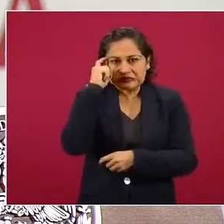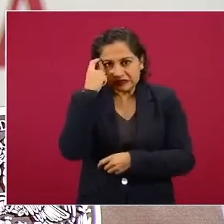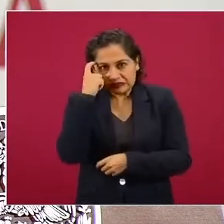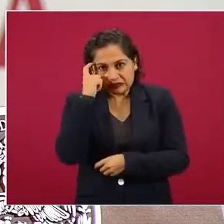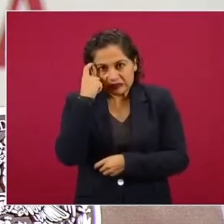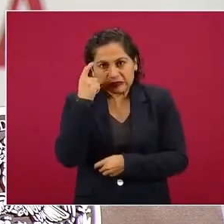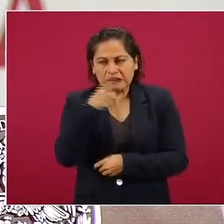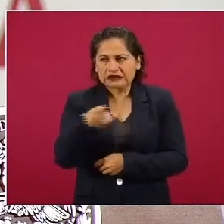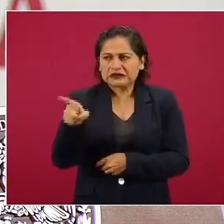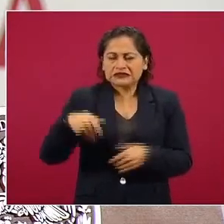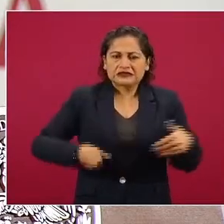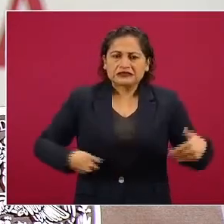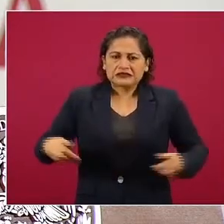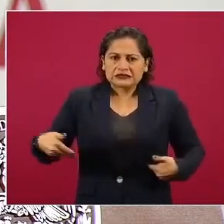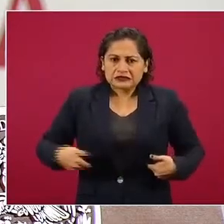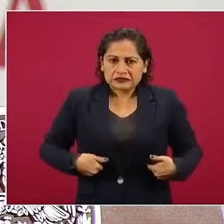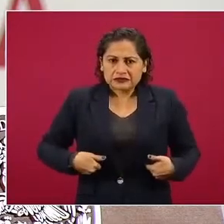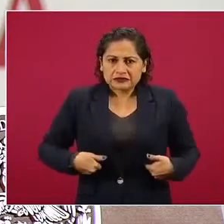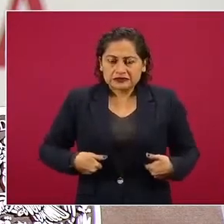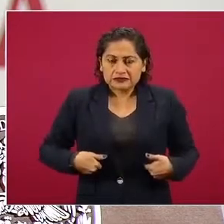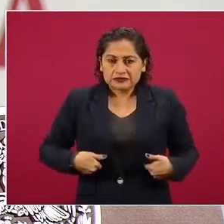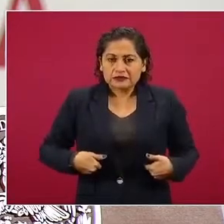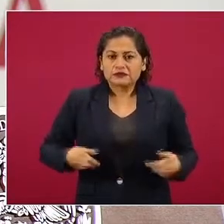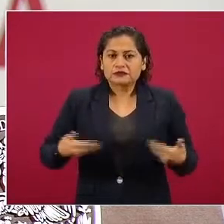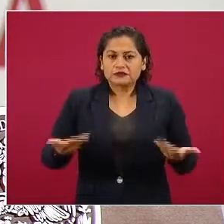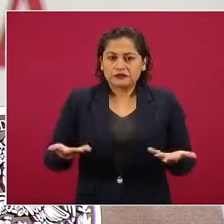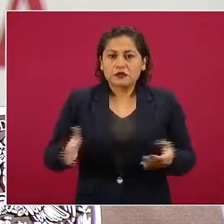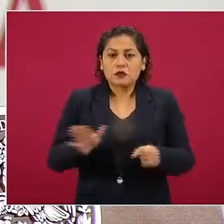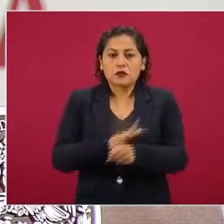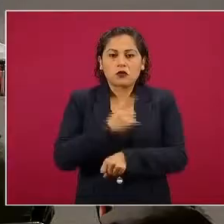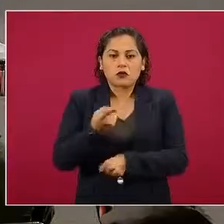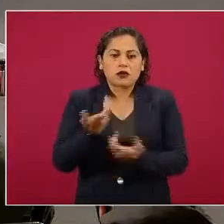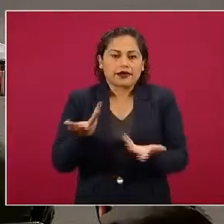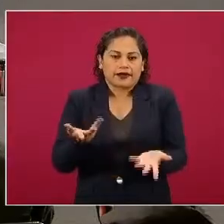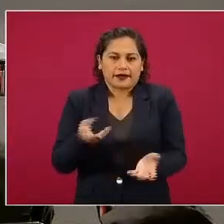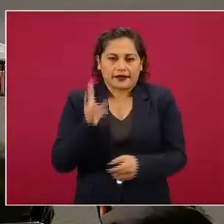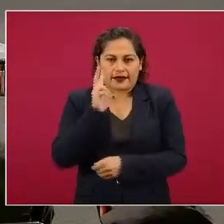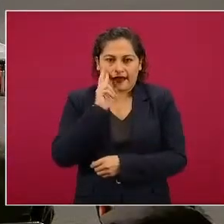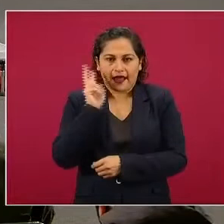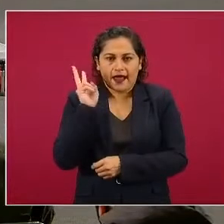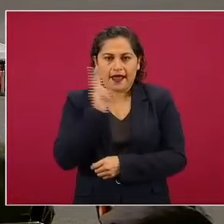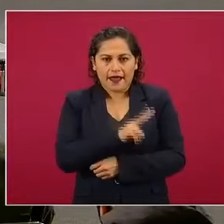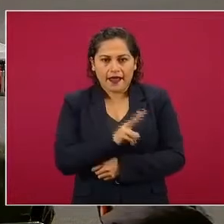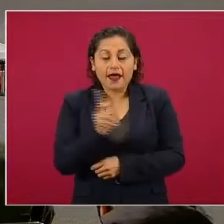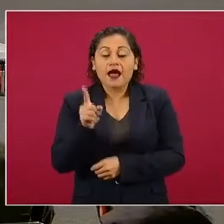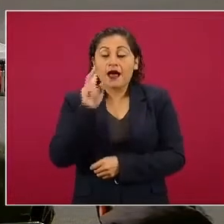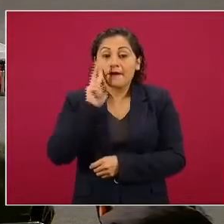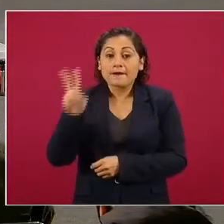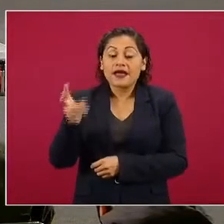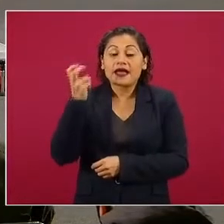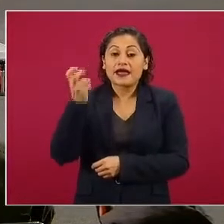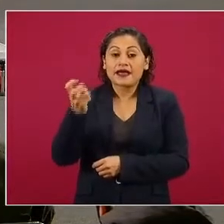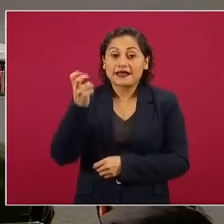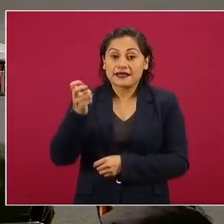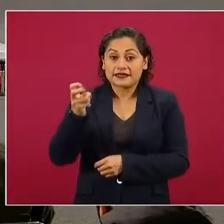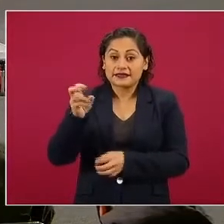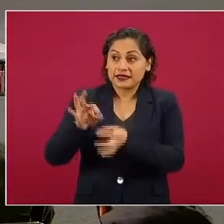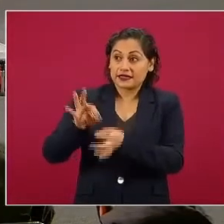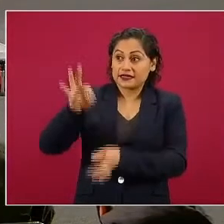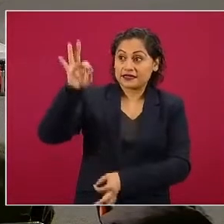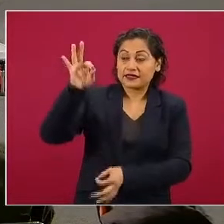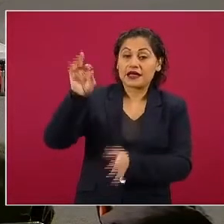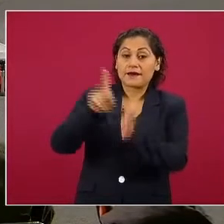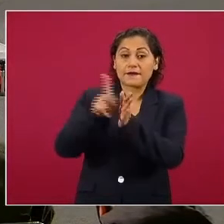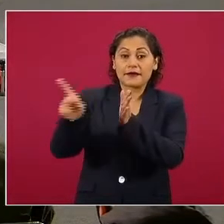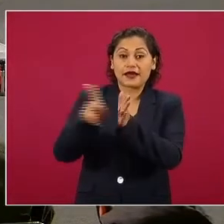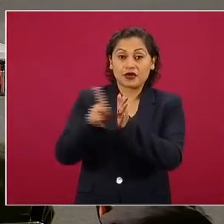se molestan, ven este artículo que les menciono de El